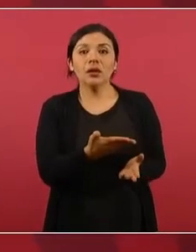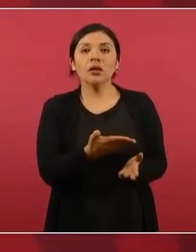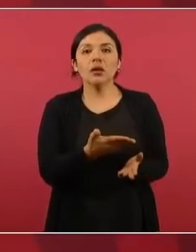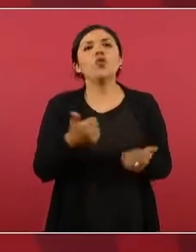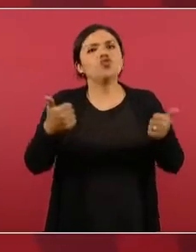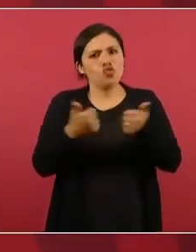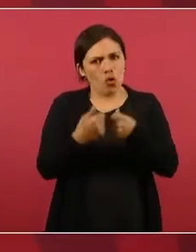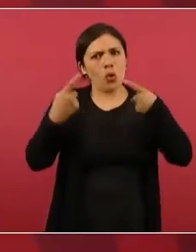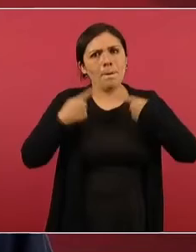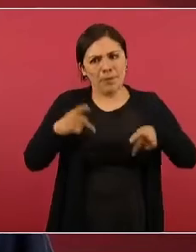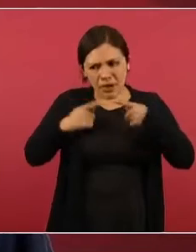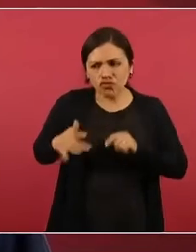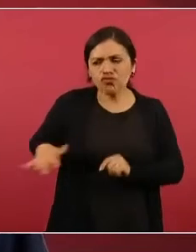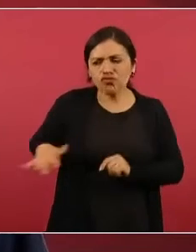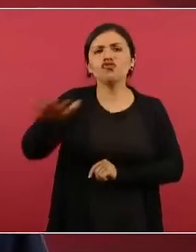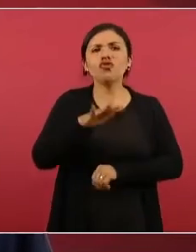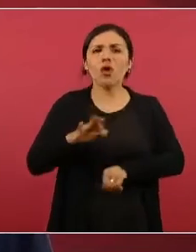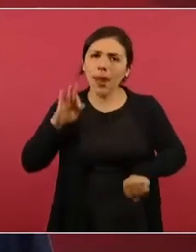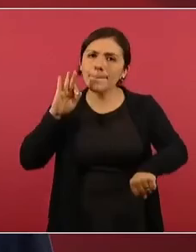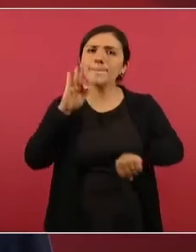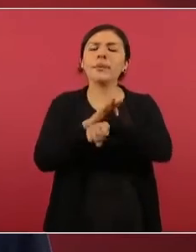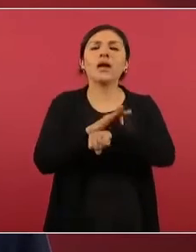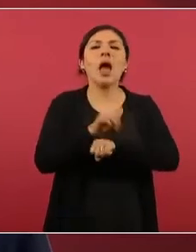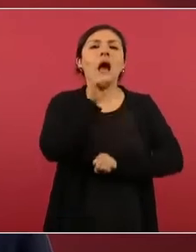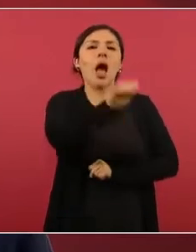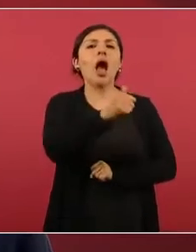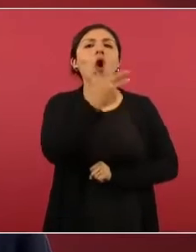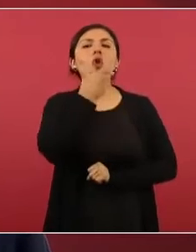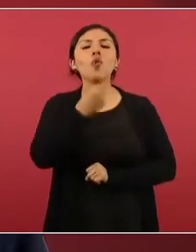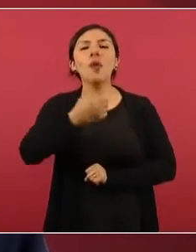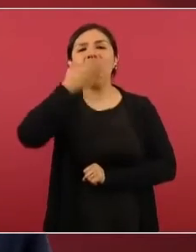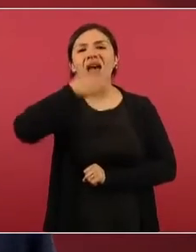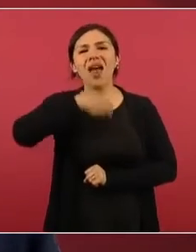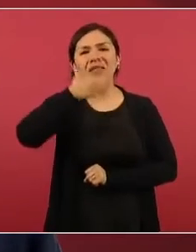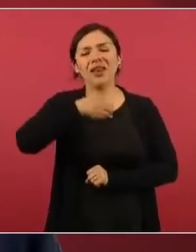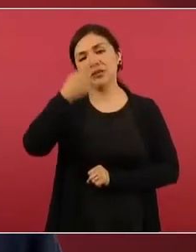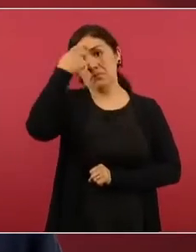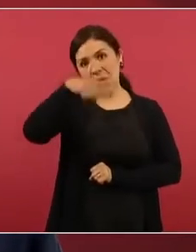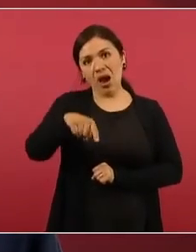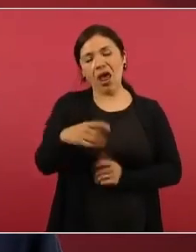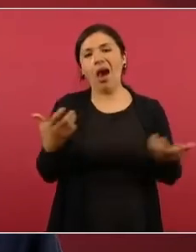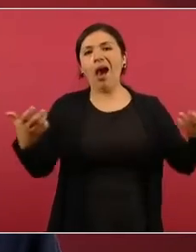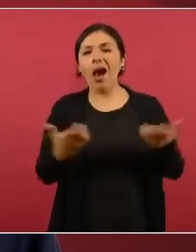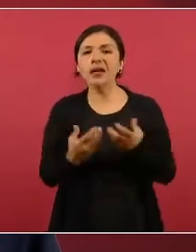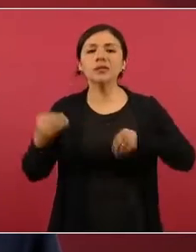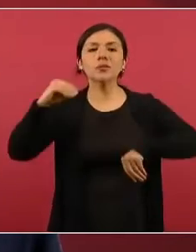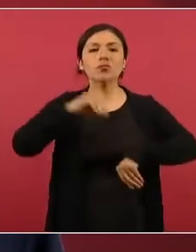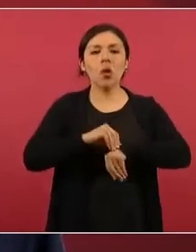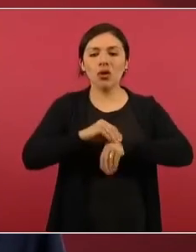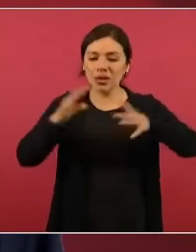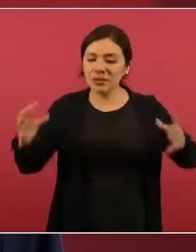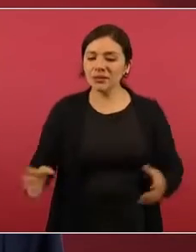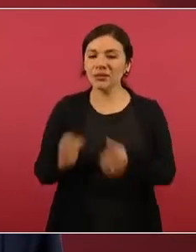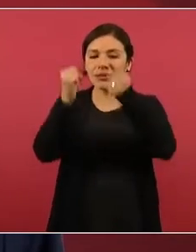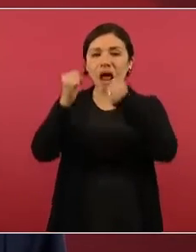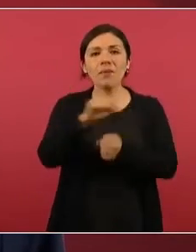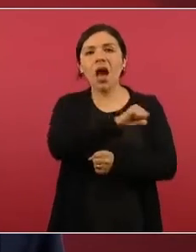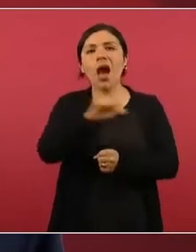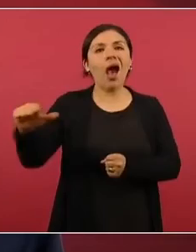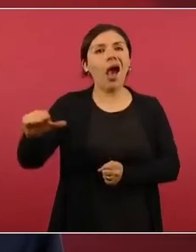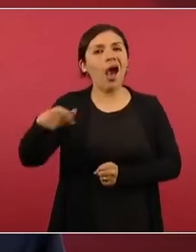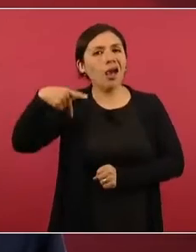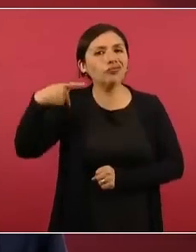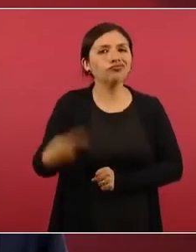y el pueblo respaldan al general en la política de recuperación de los